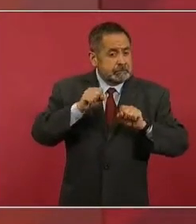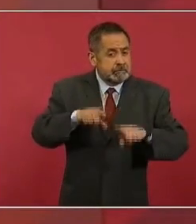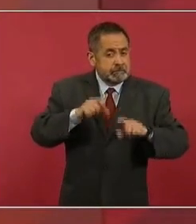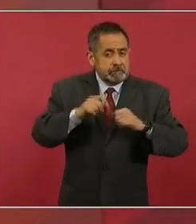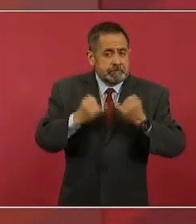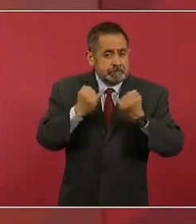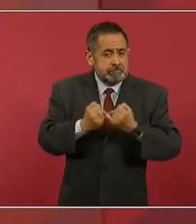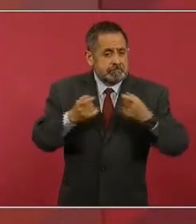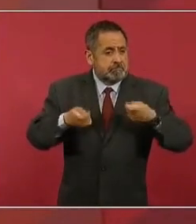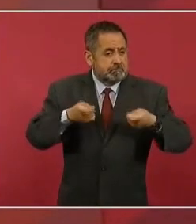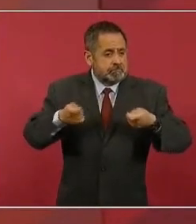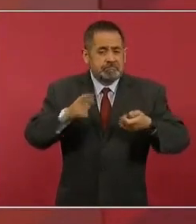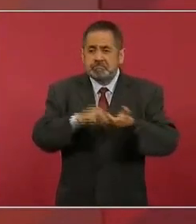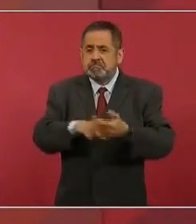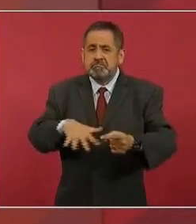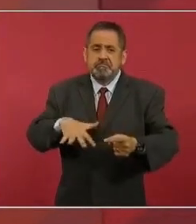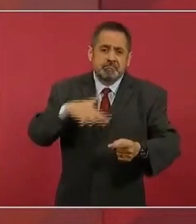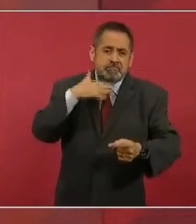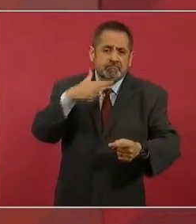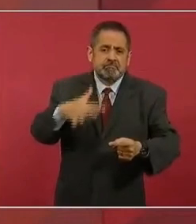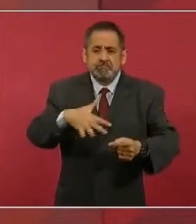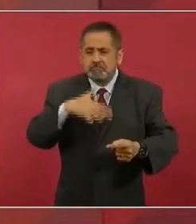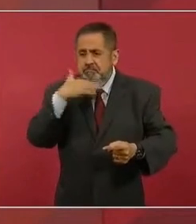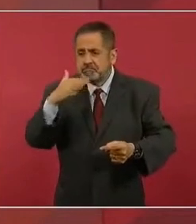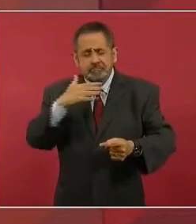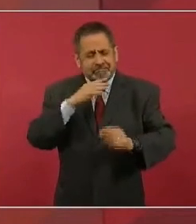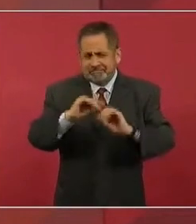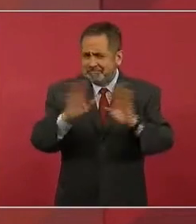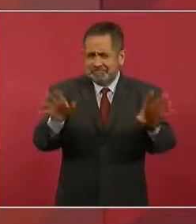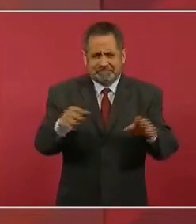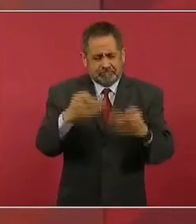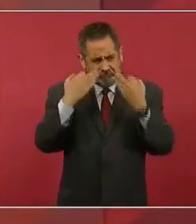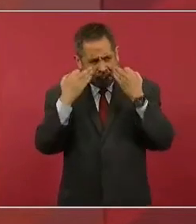Un régimen de corrupción, sin duda,